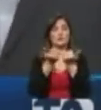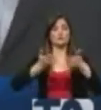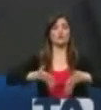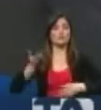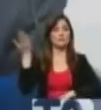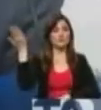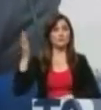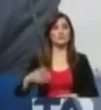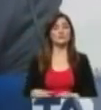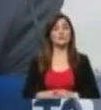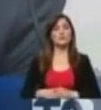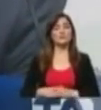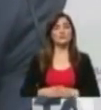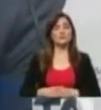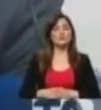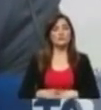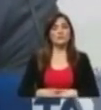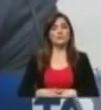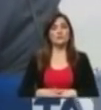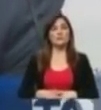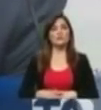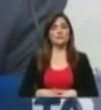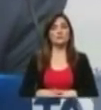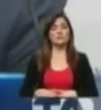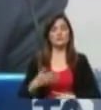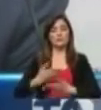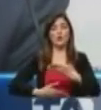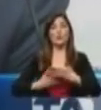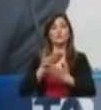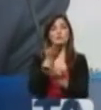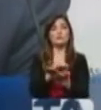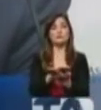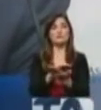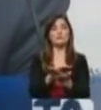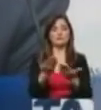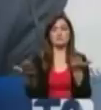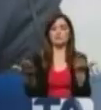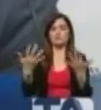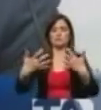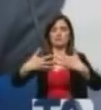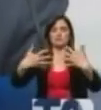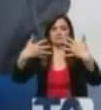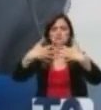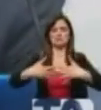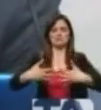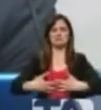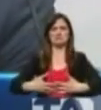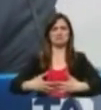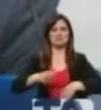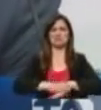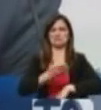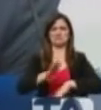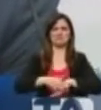Augusto Espinosa. La documentación presentada y la argumentación no guardan relación con las causales invocadas.